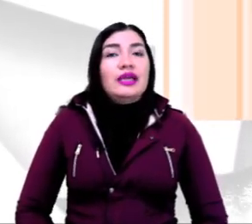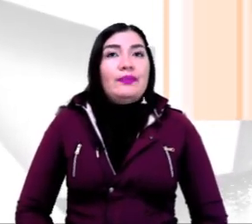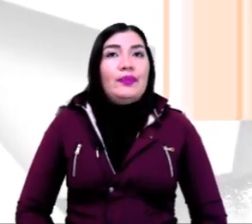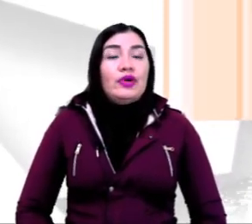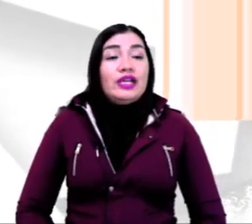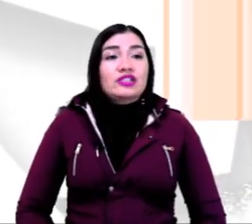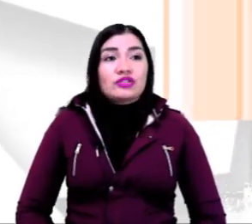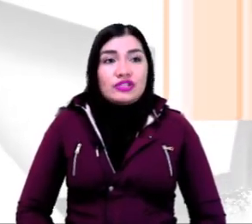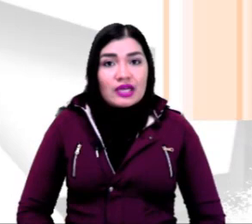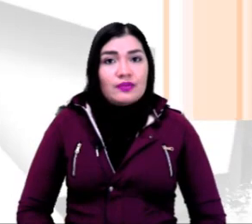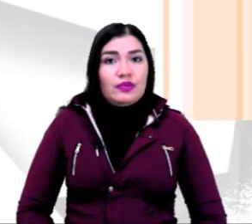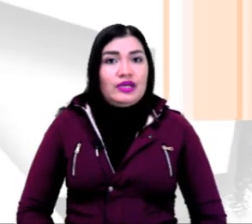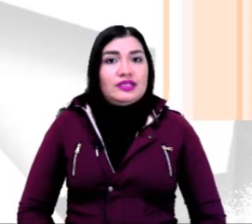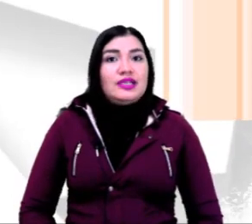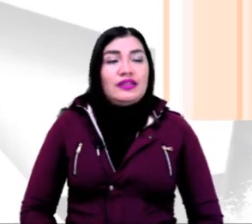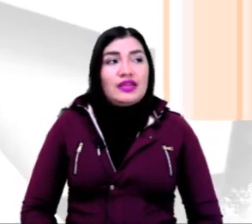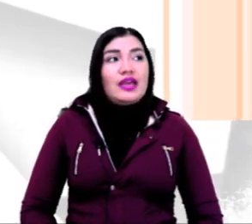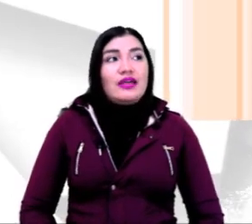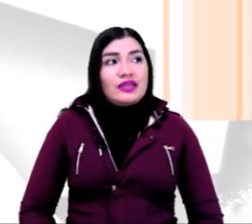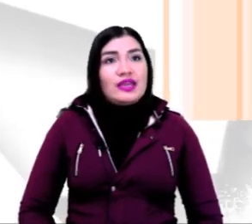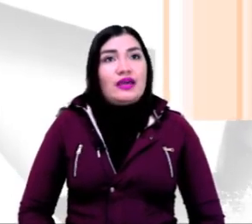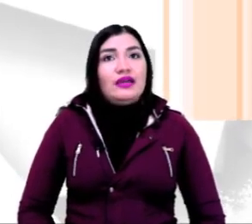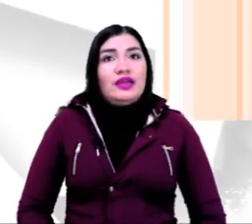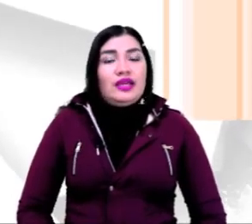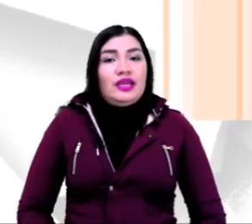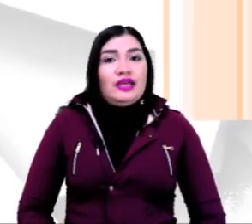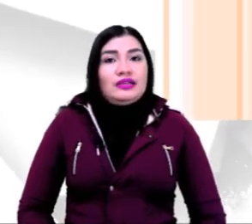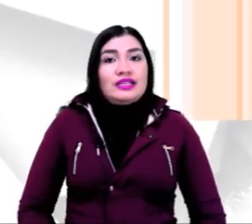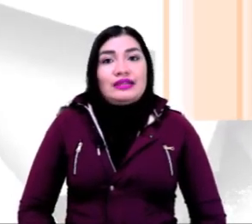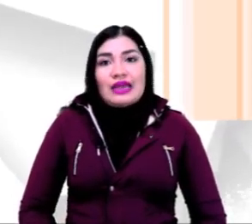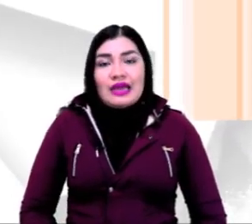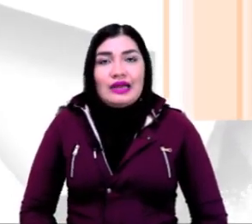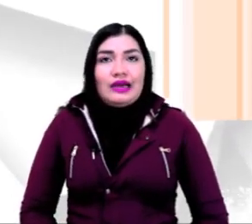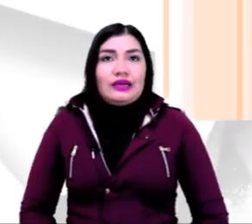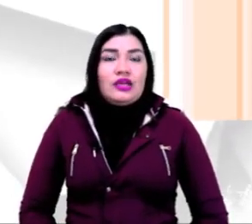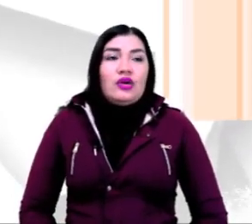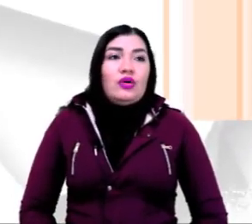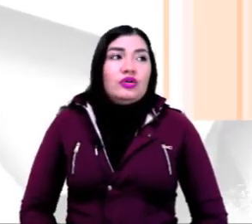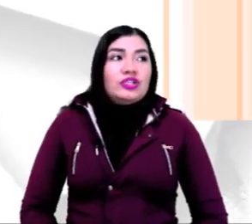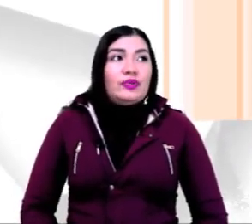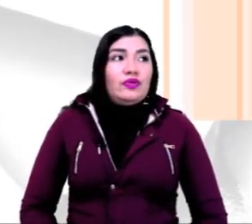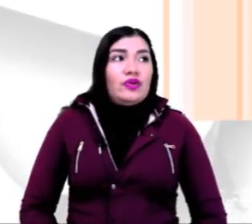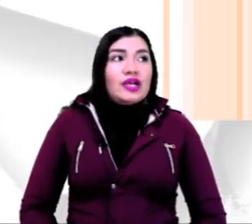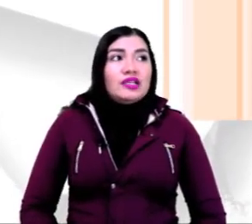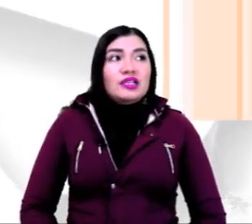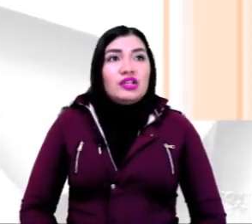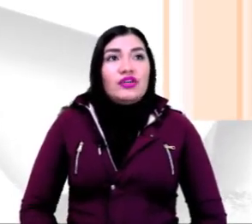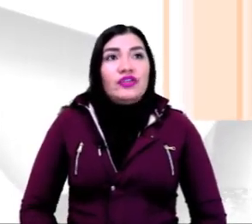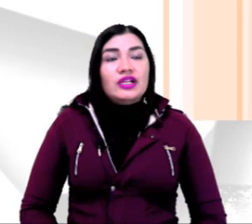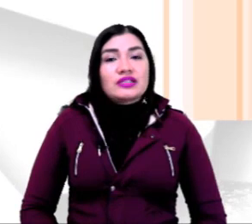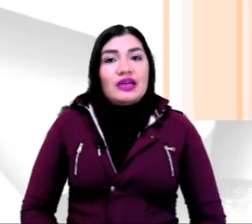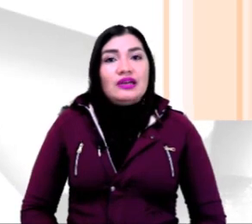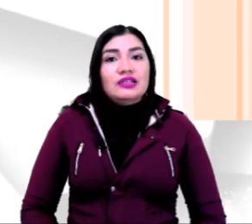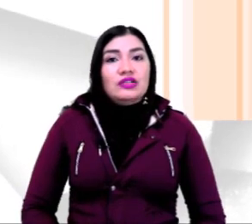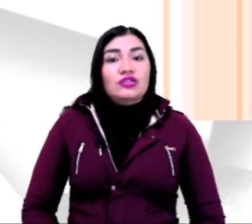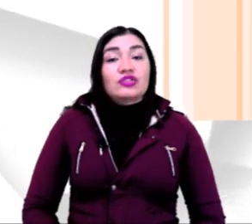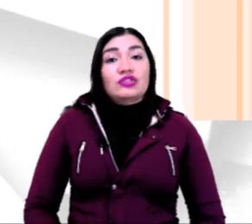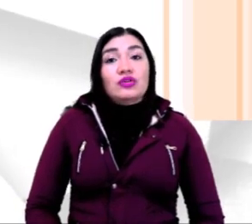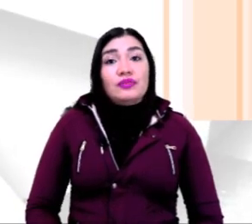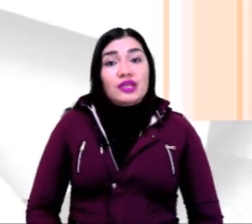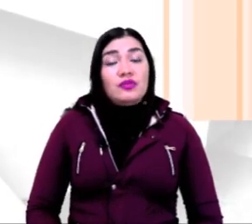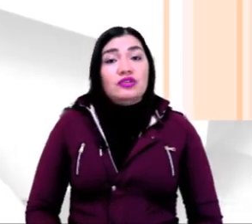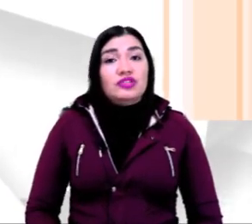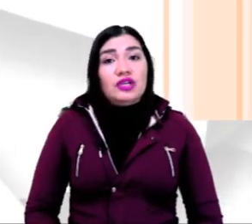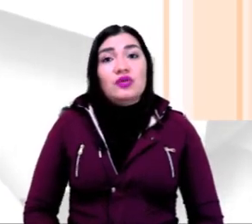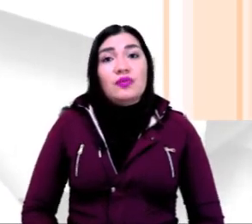que por esos árboles que día a día se talan o se provocan incendios forestales,